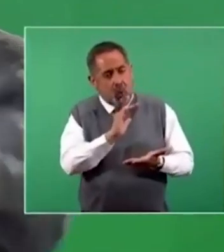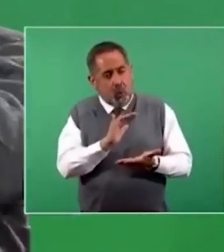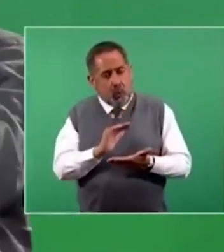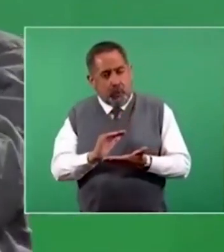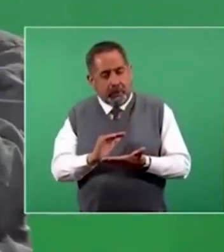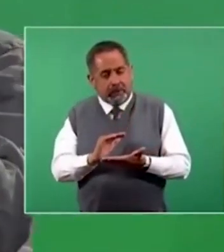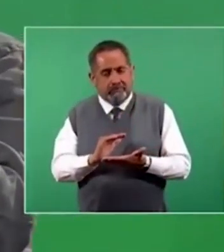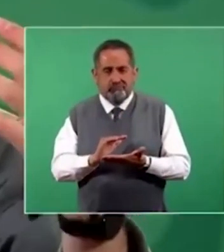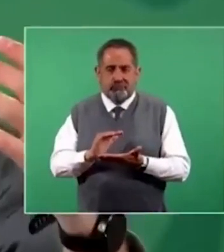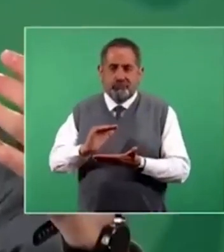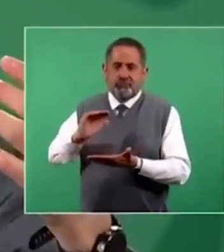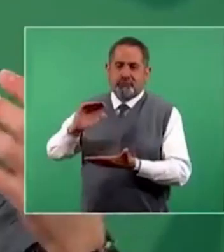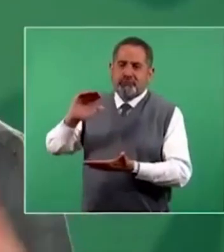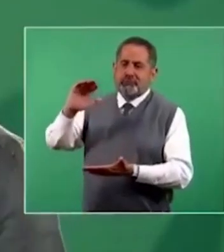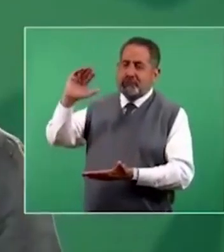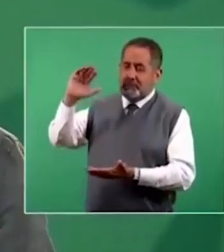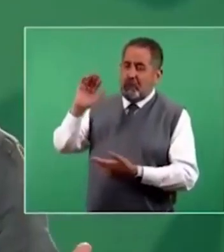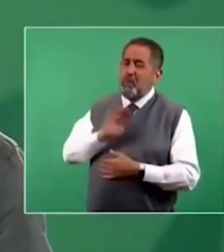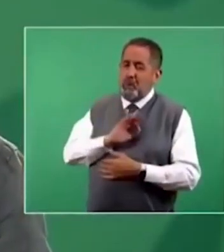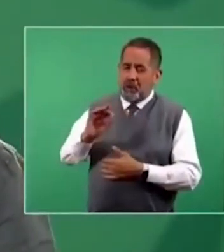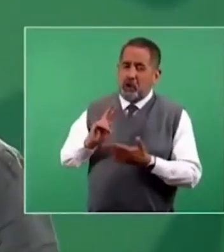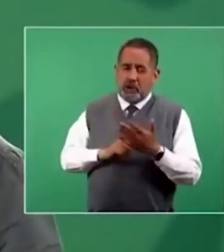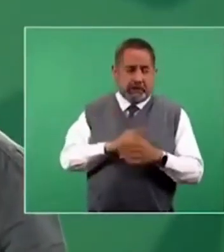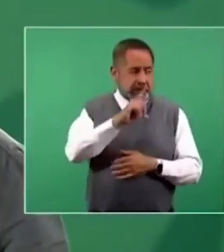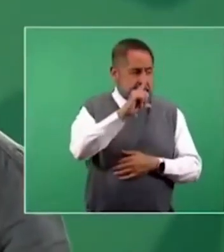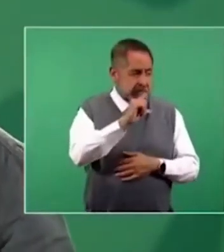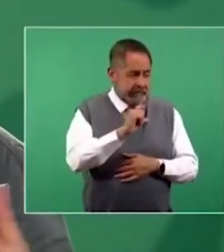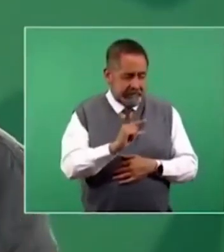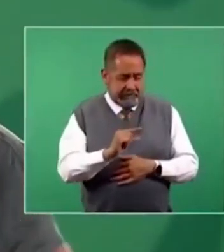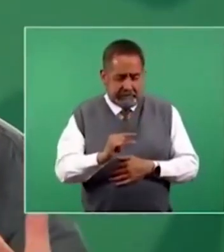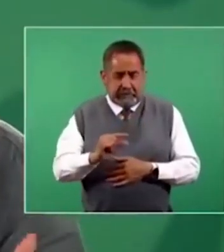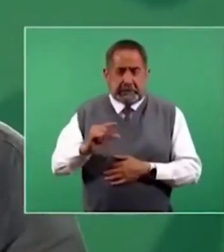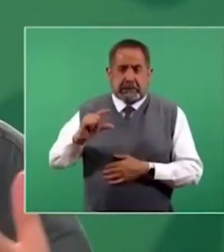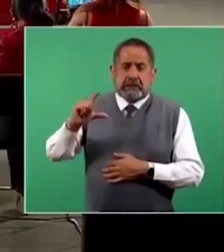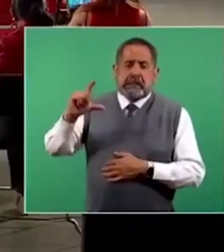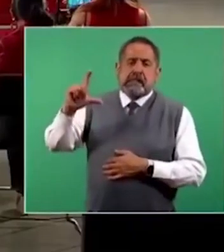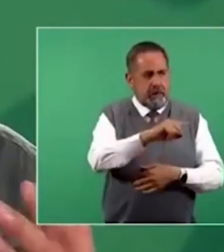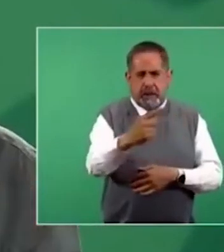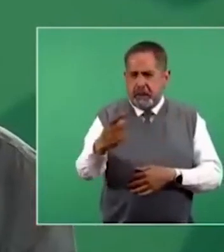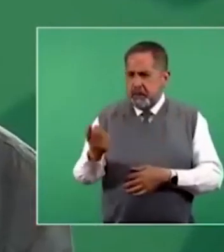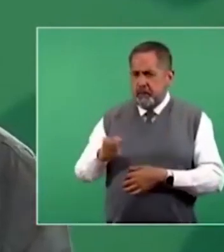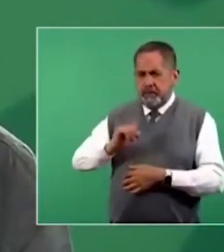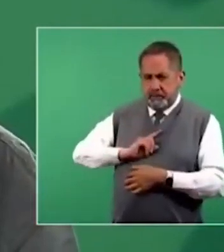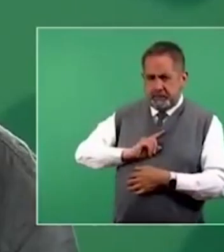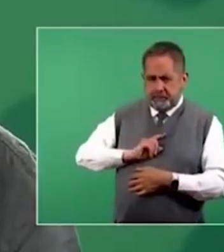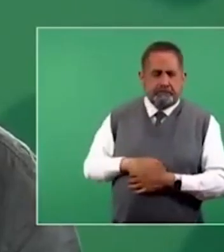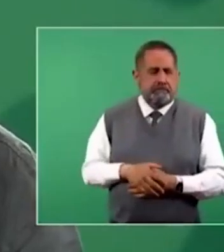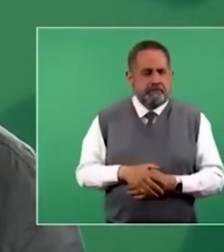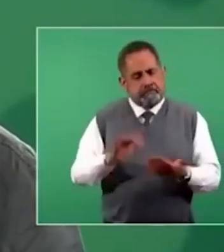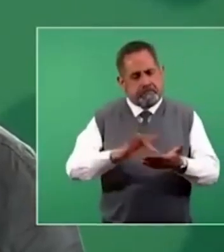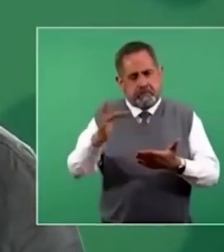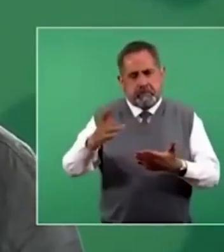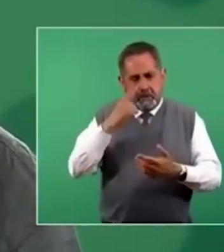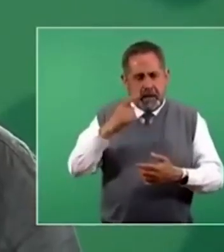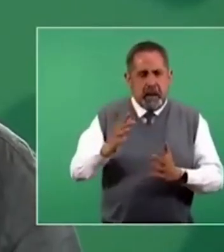contagios de kobe 19 no obstante podría revertirse y repuntar una tercera ola asimismo en el marco de las vacaciones de semana santa el funcionario